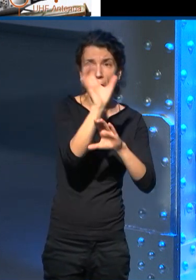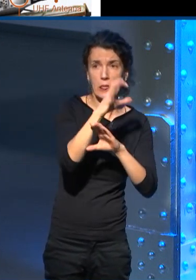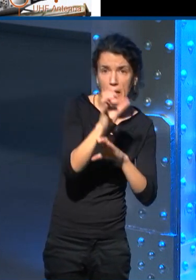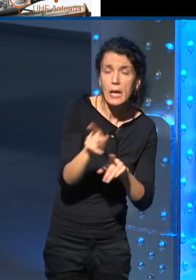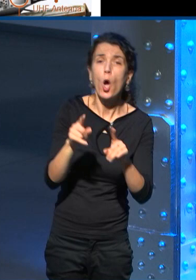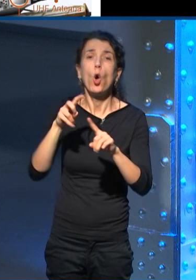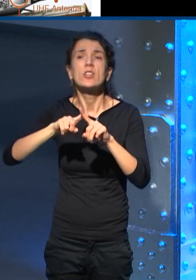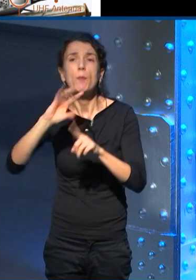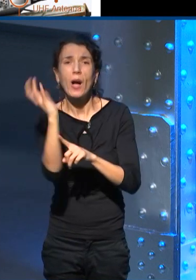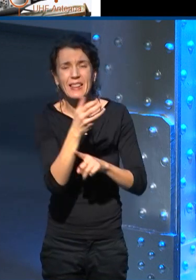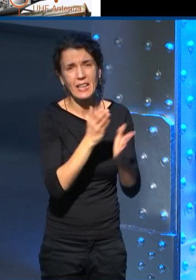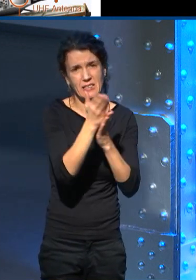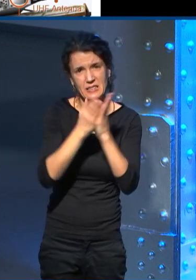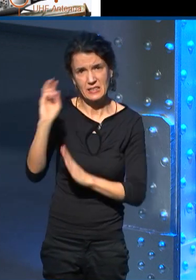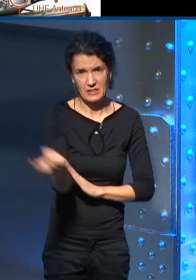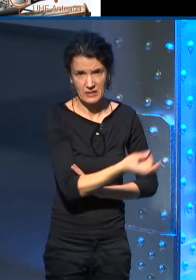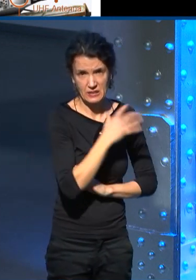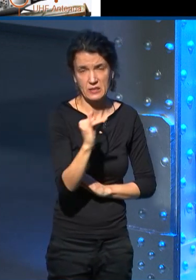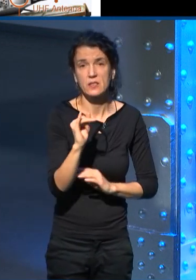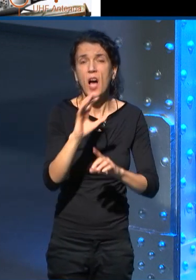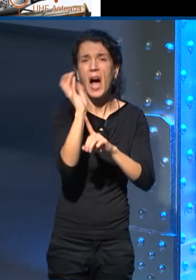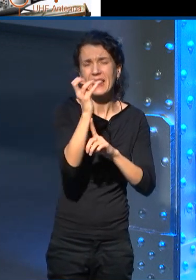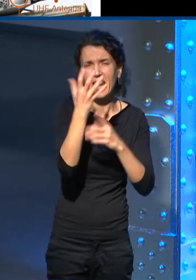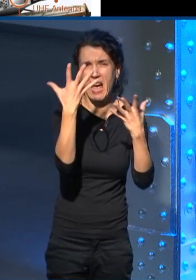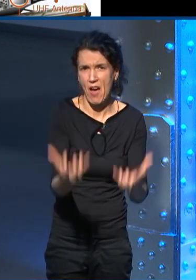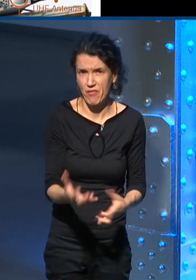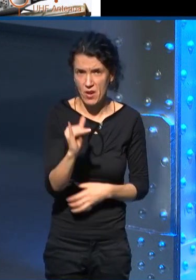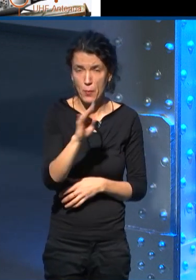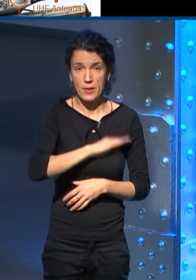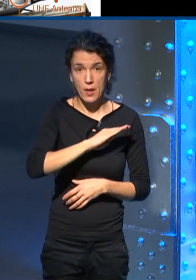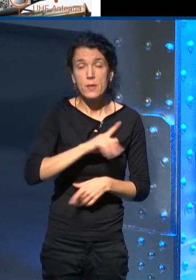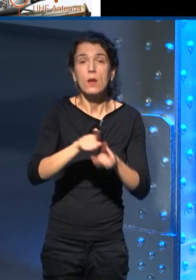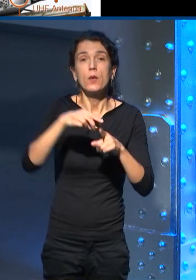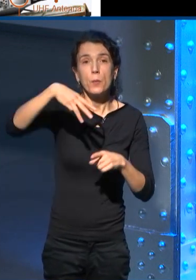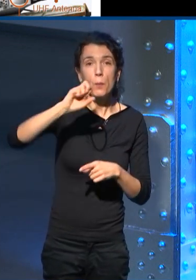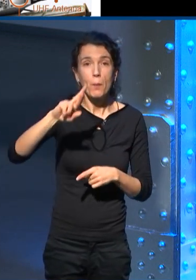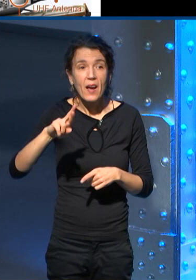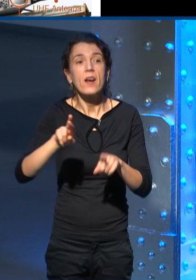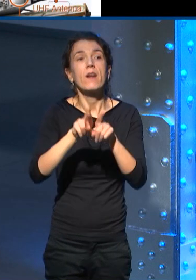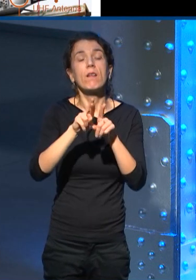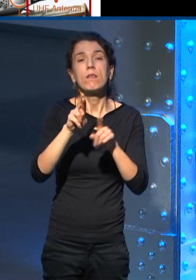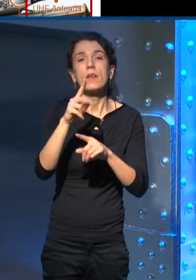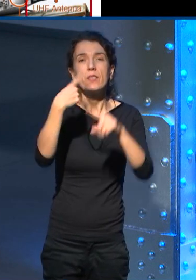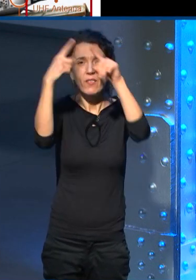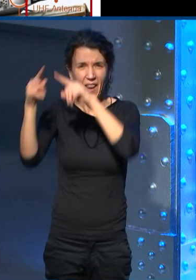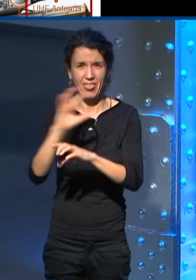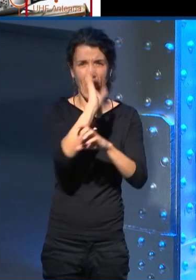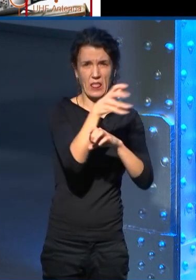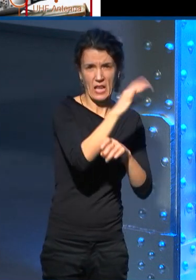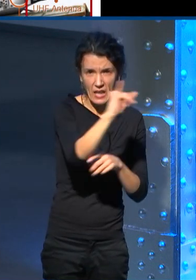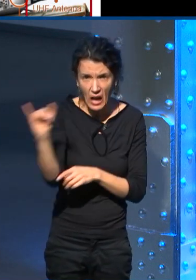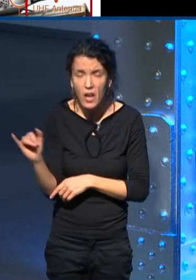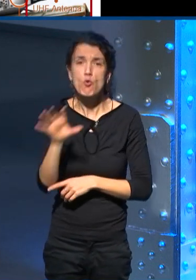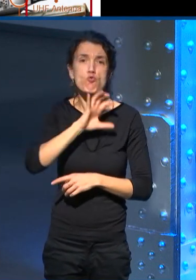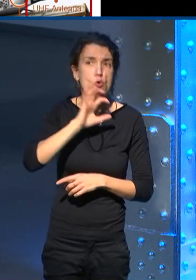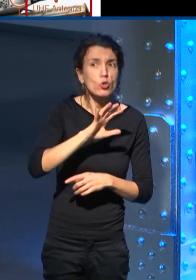único tipo de antena, tenemos varios, como digo, por antenas no será, ¿no? Aquí tenemos los MER, los Spirit Opportunity, con distintas antenas, el